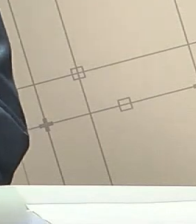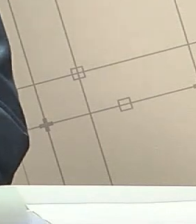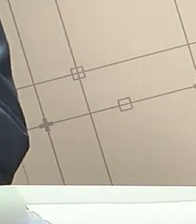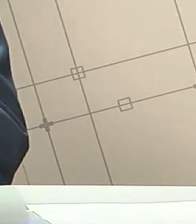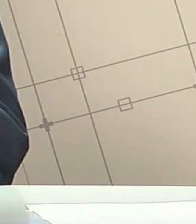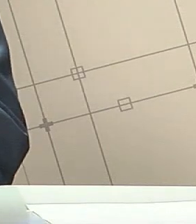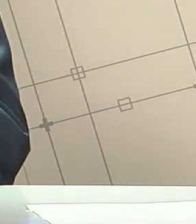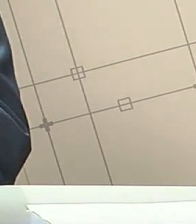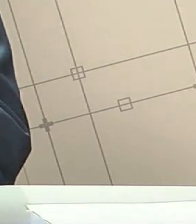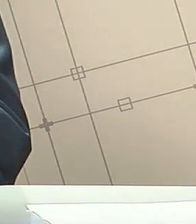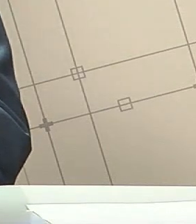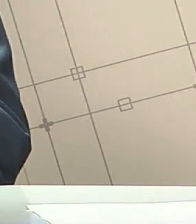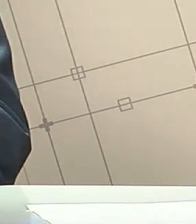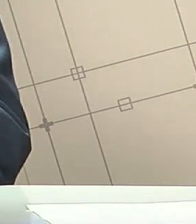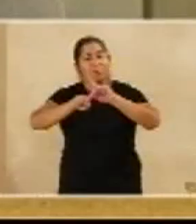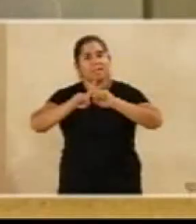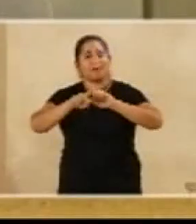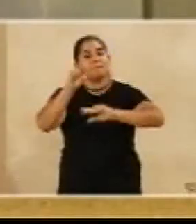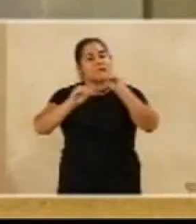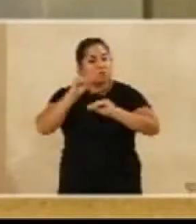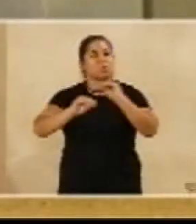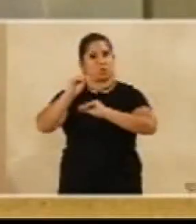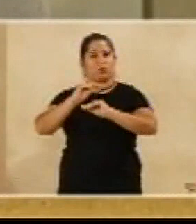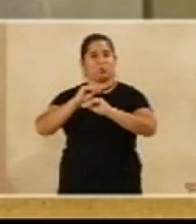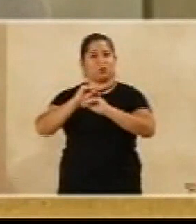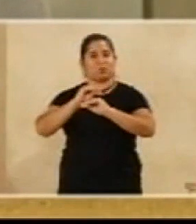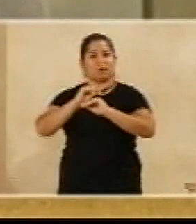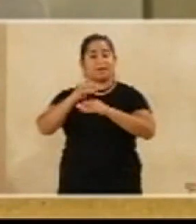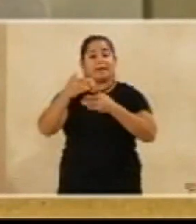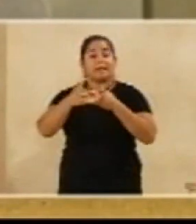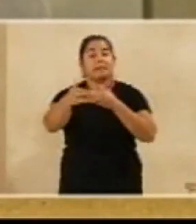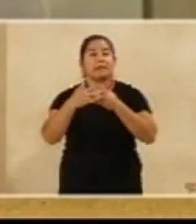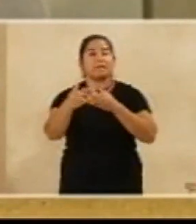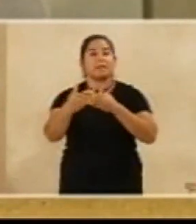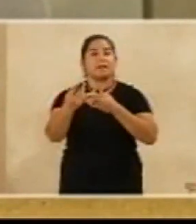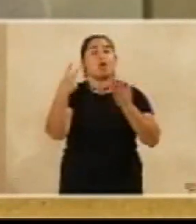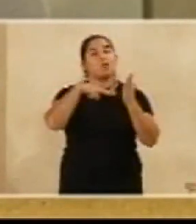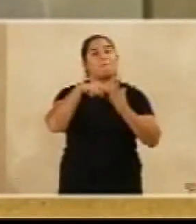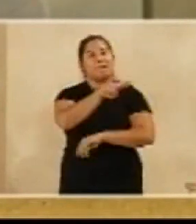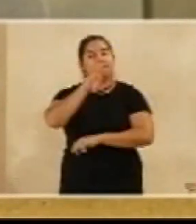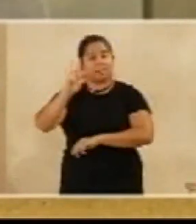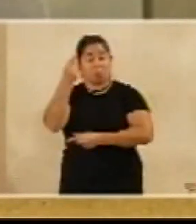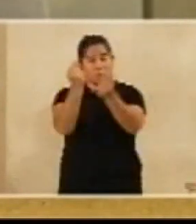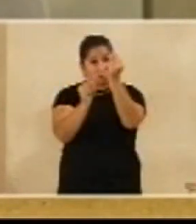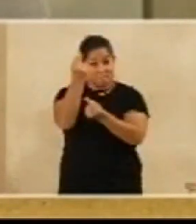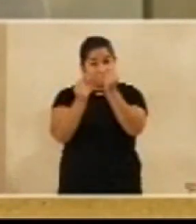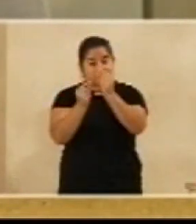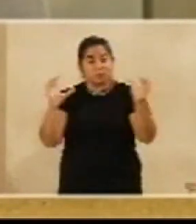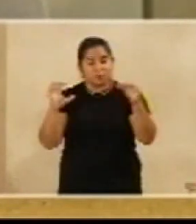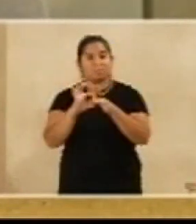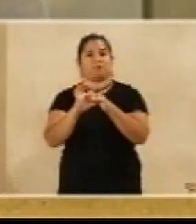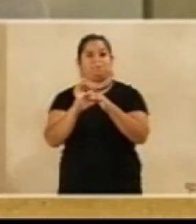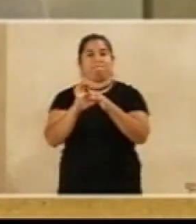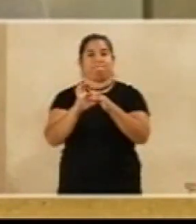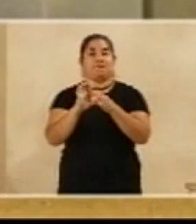en la desembocadura de la Rambla. De cara al presupuesto del año 2024, dentro